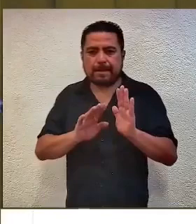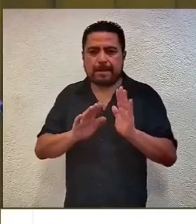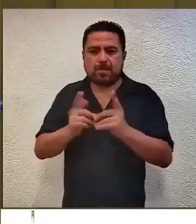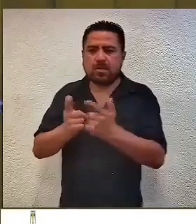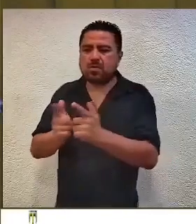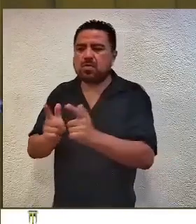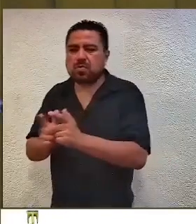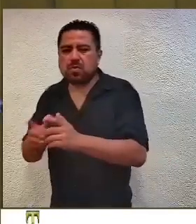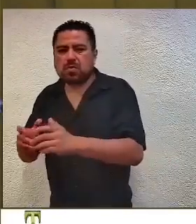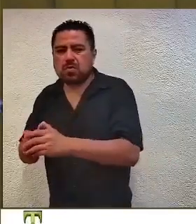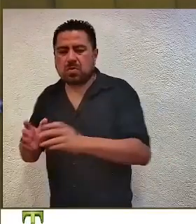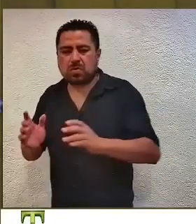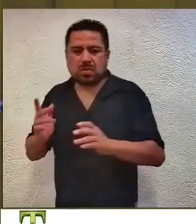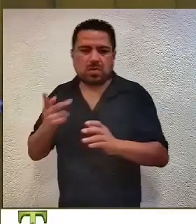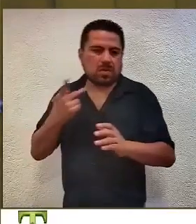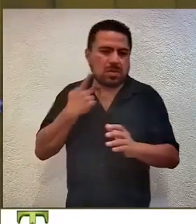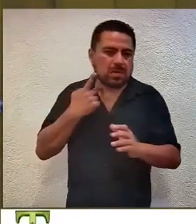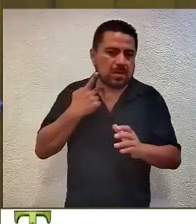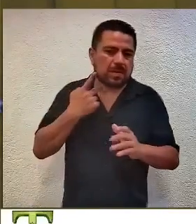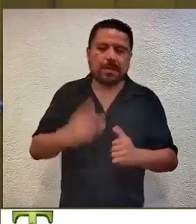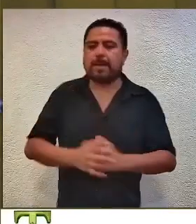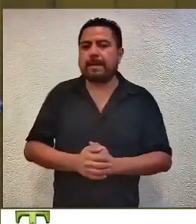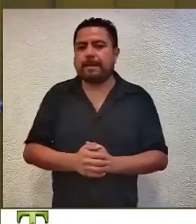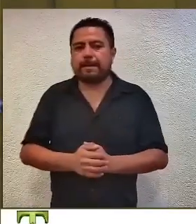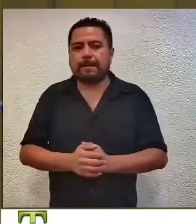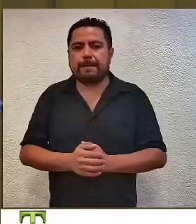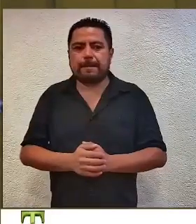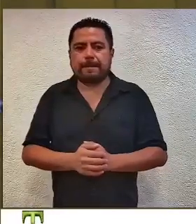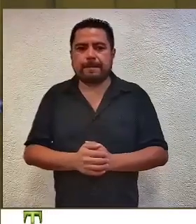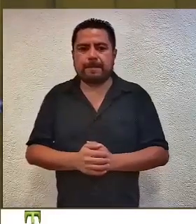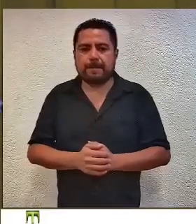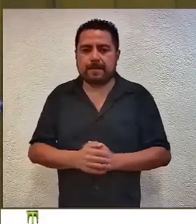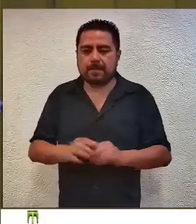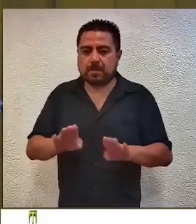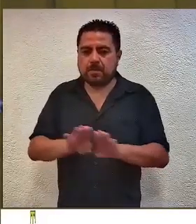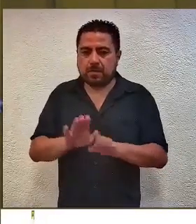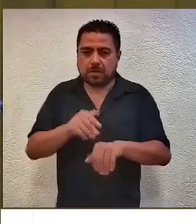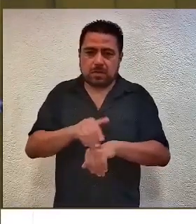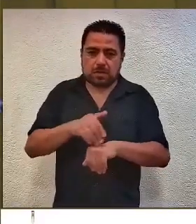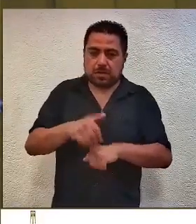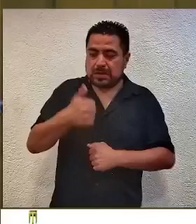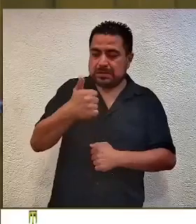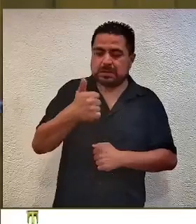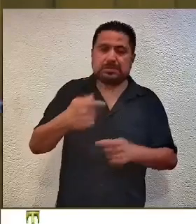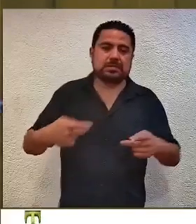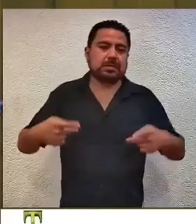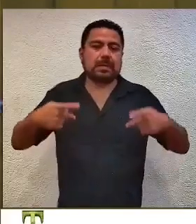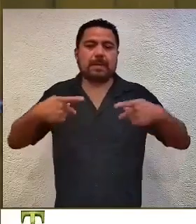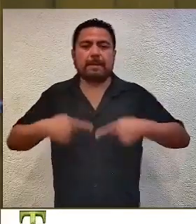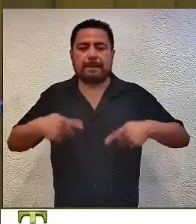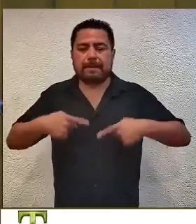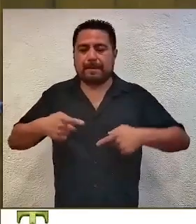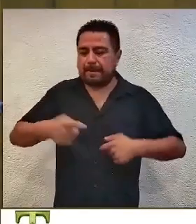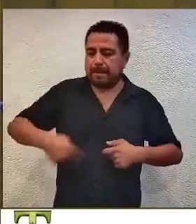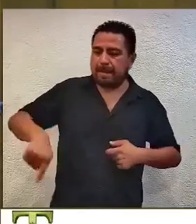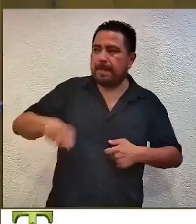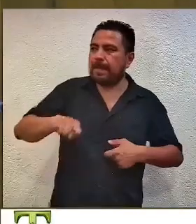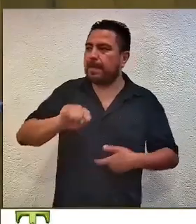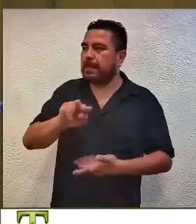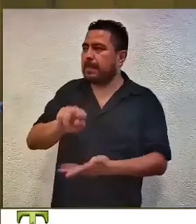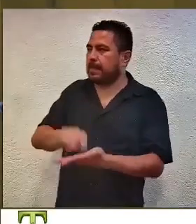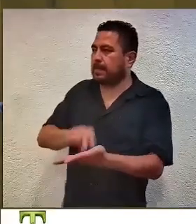partidaria, de su normatividad interna. Y como número 6, que las personas actoras al